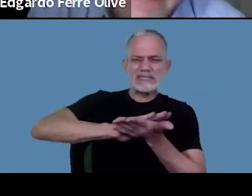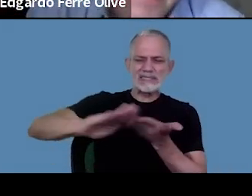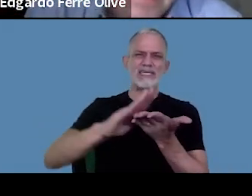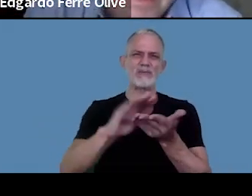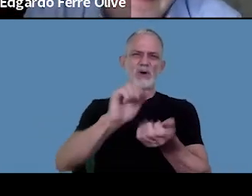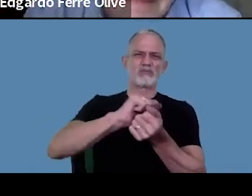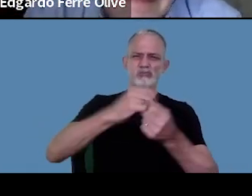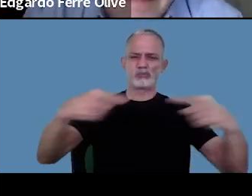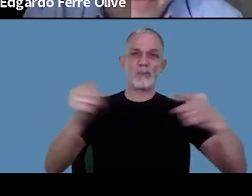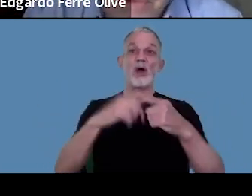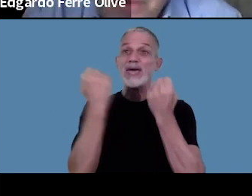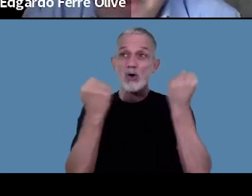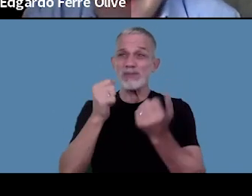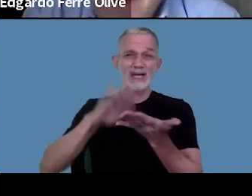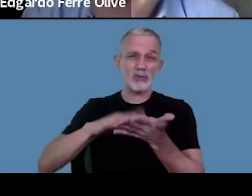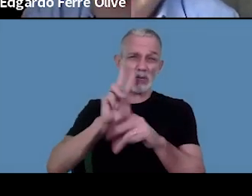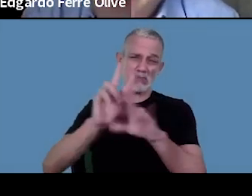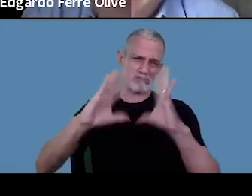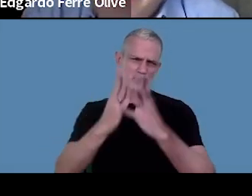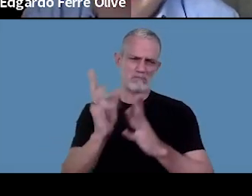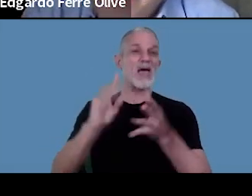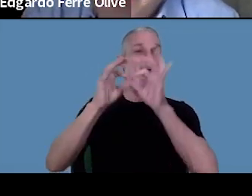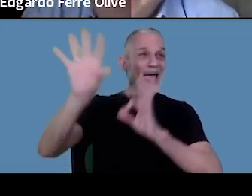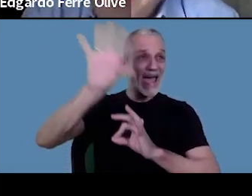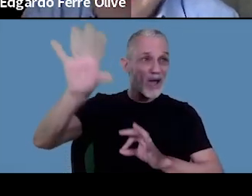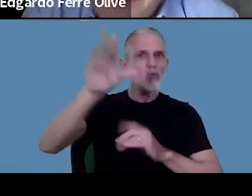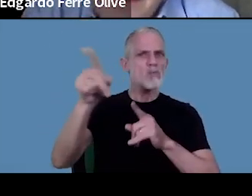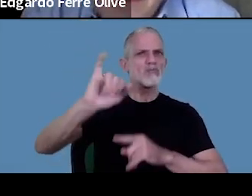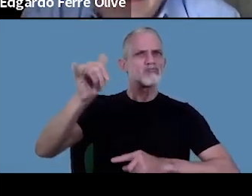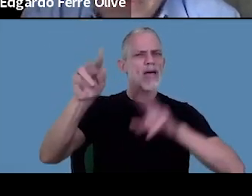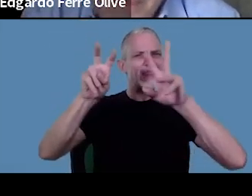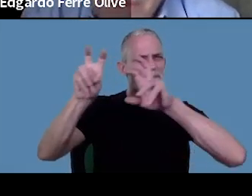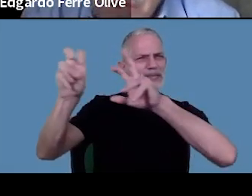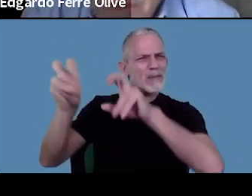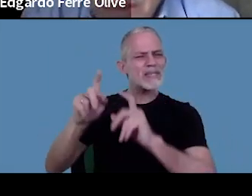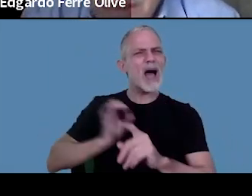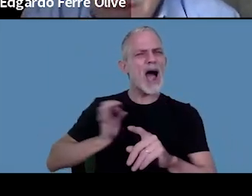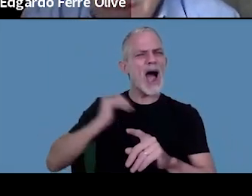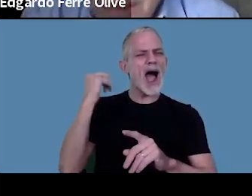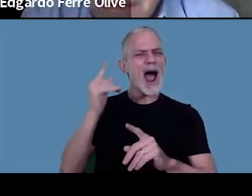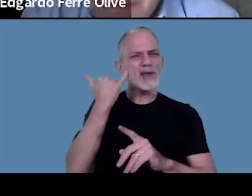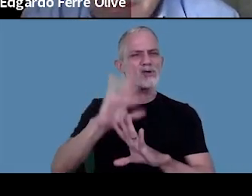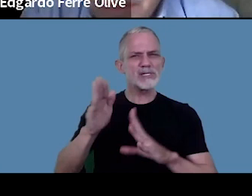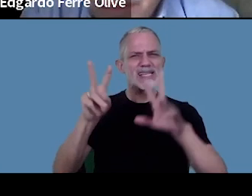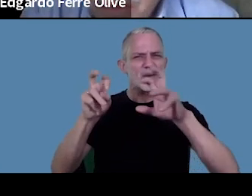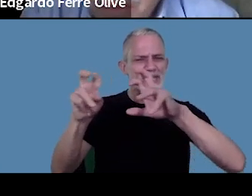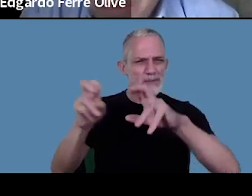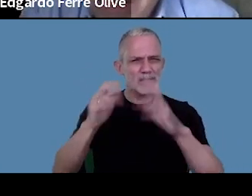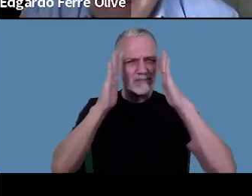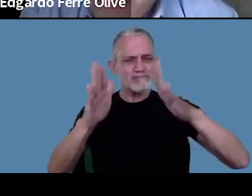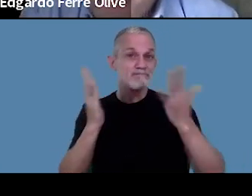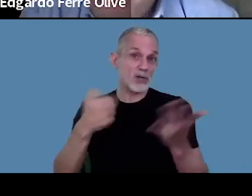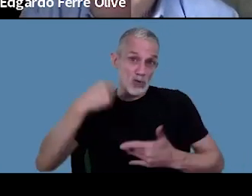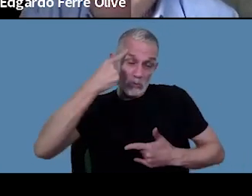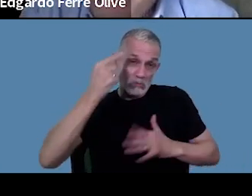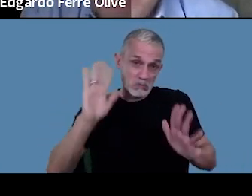economía ambiental. La Unión Europea hace años que viene trabajando estos temas. En su momento el tema es, interpreto yo, que estaba en